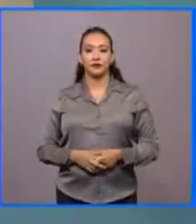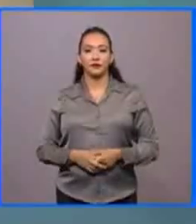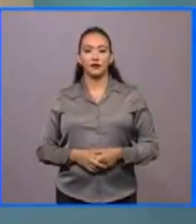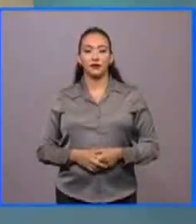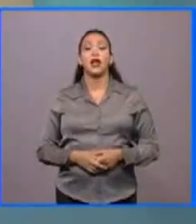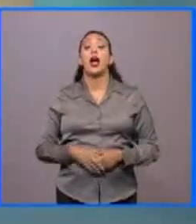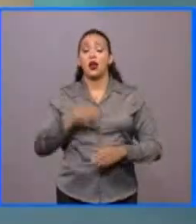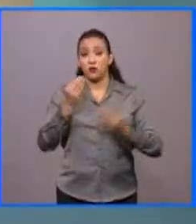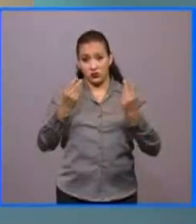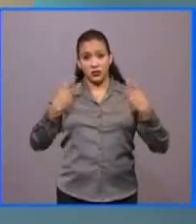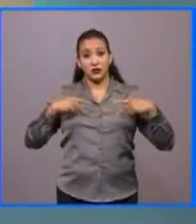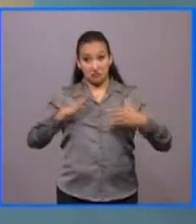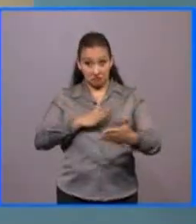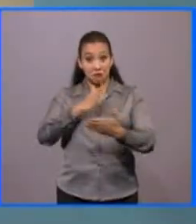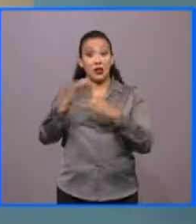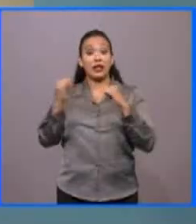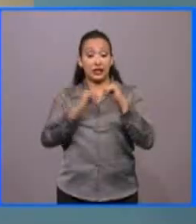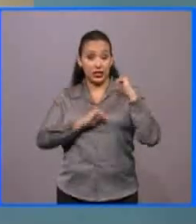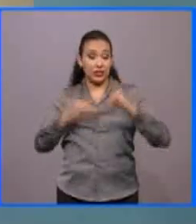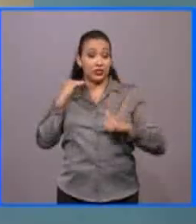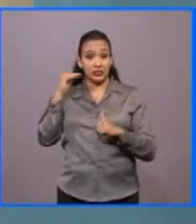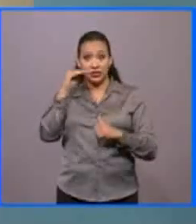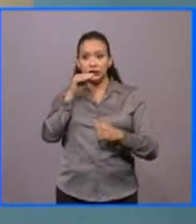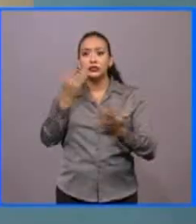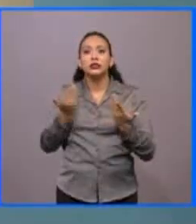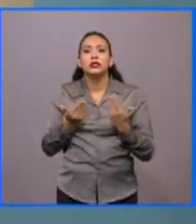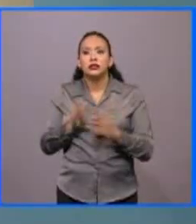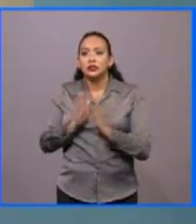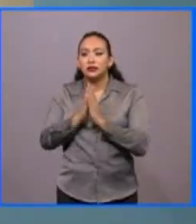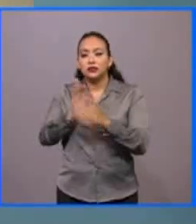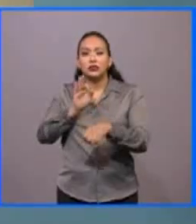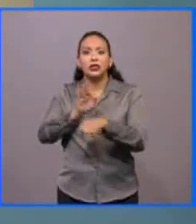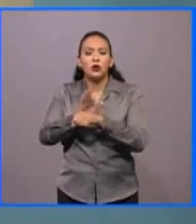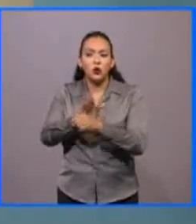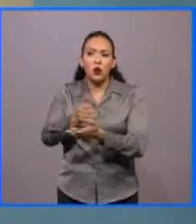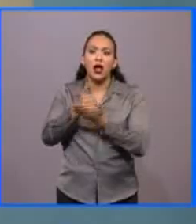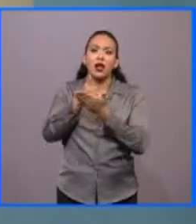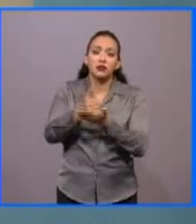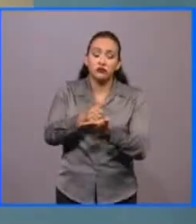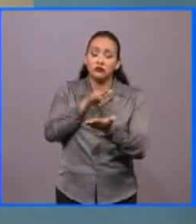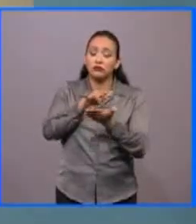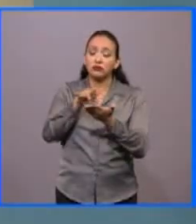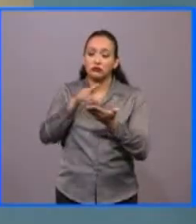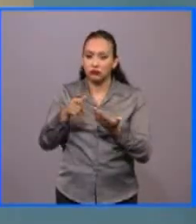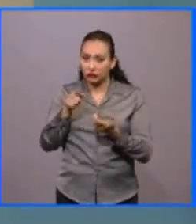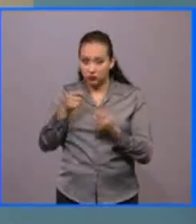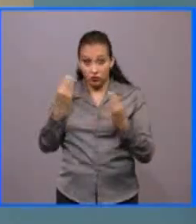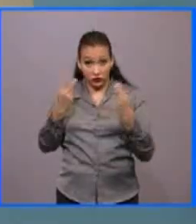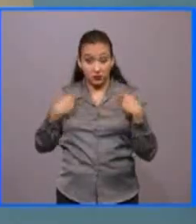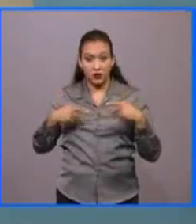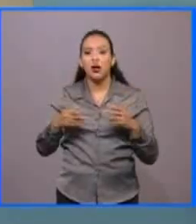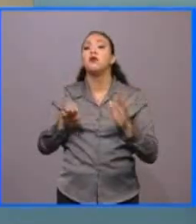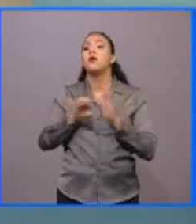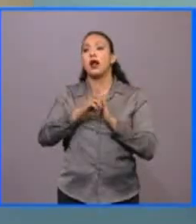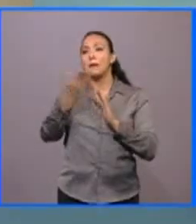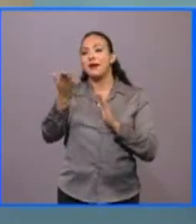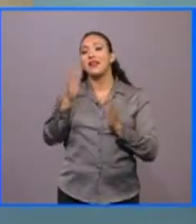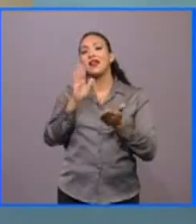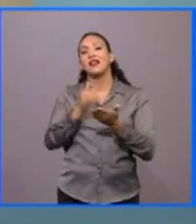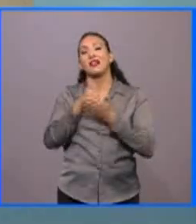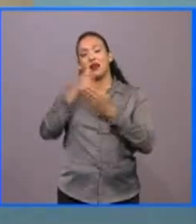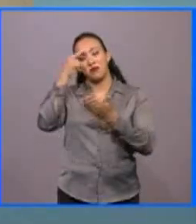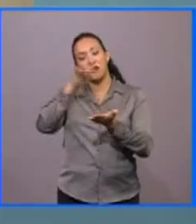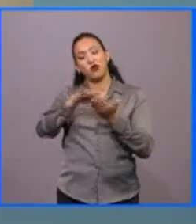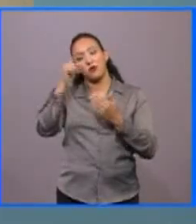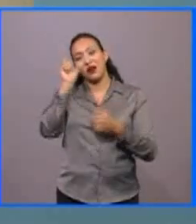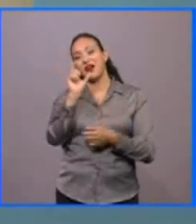Sí acuden al Instituto Federal de Defensoría Pública para resolver estas necesidades, sobre todo de documentación. Eso